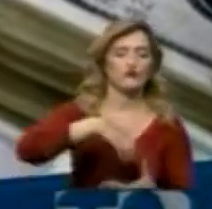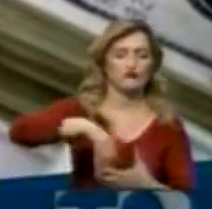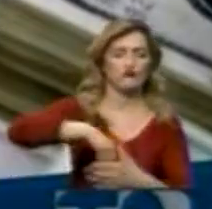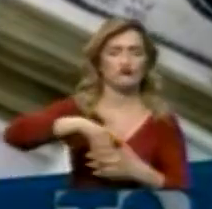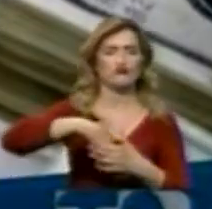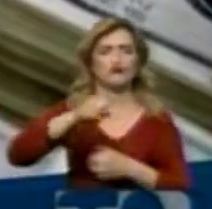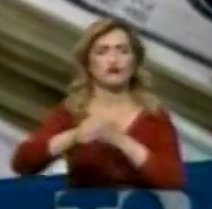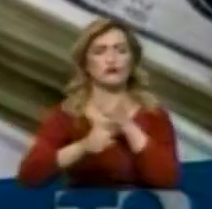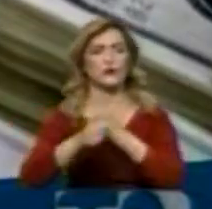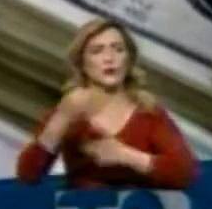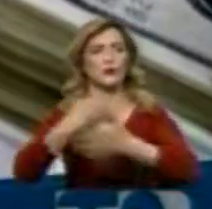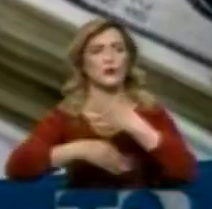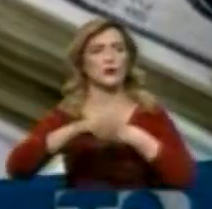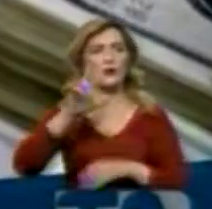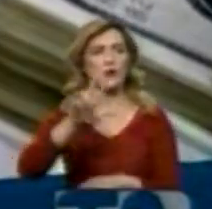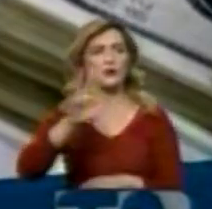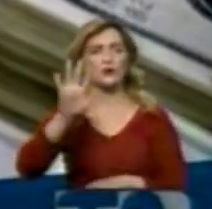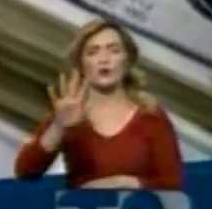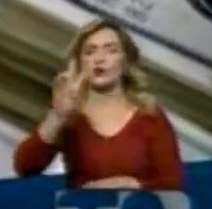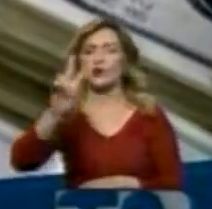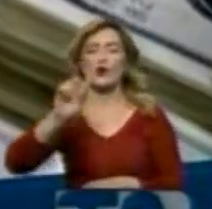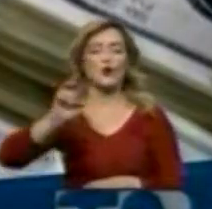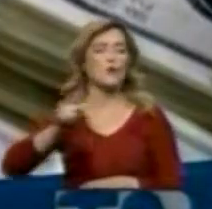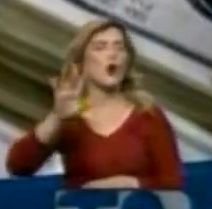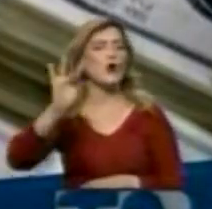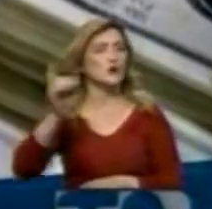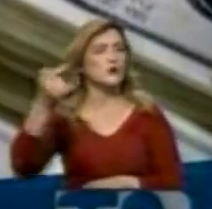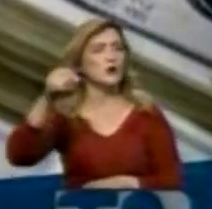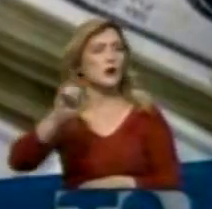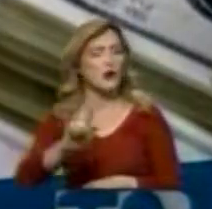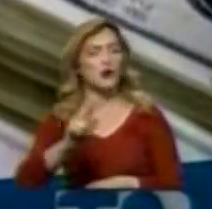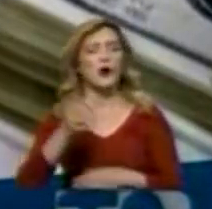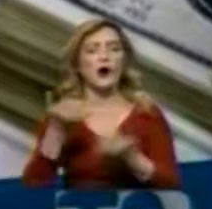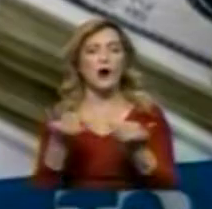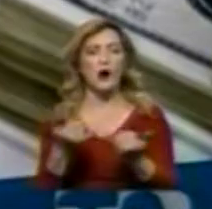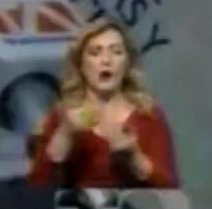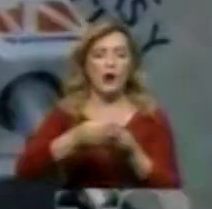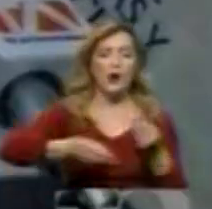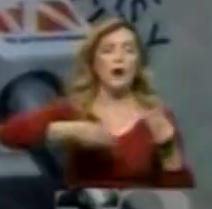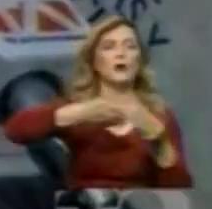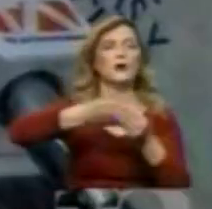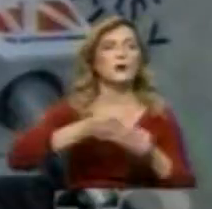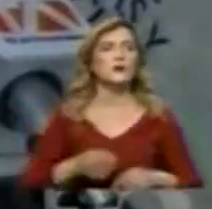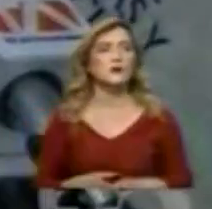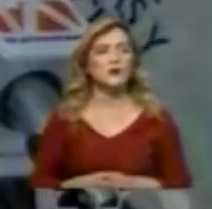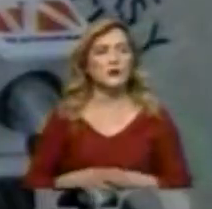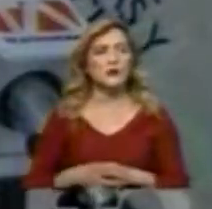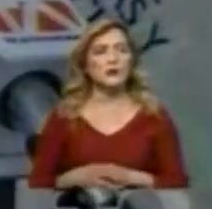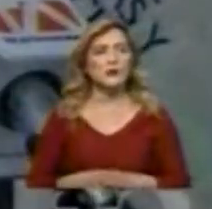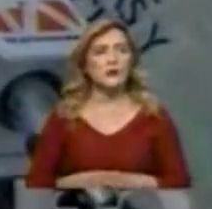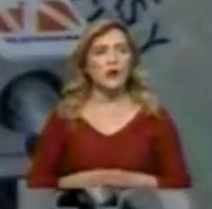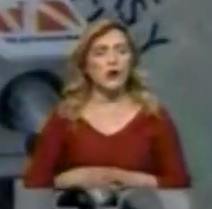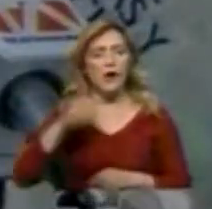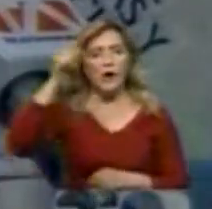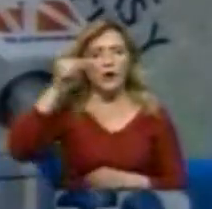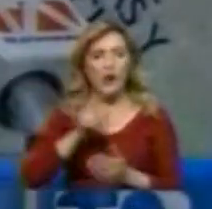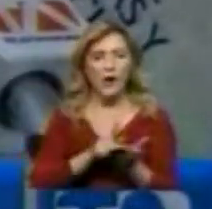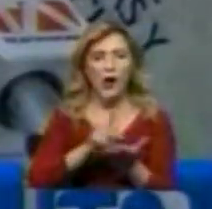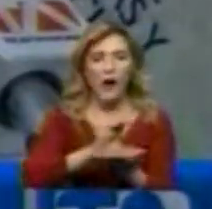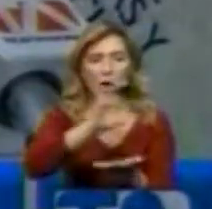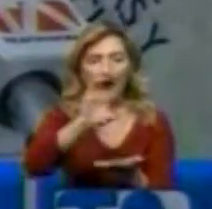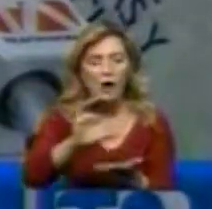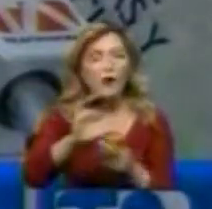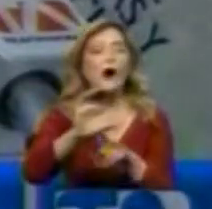aproximadamente 350 y 2.8 millones de dólares que ahora serán reinvertidos el estado deja de recibir ese dinero para